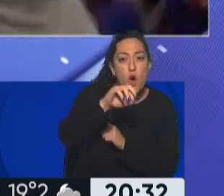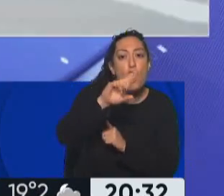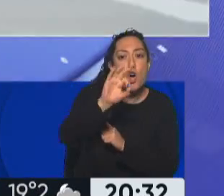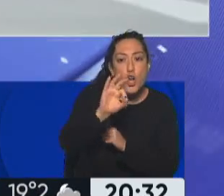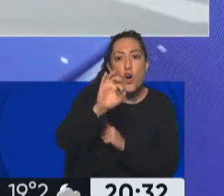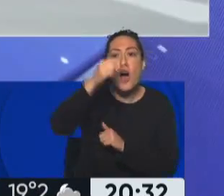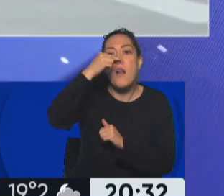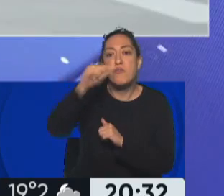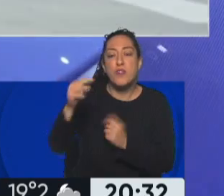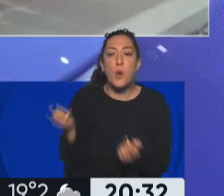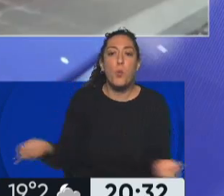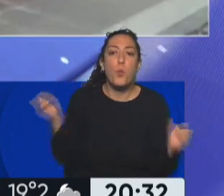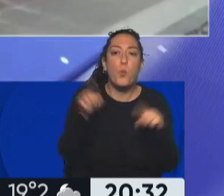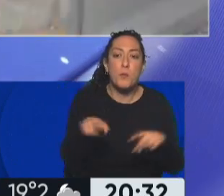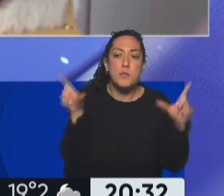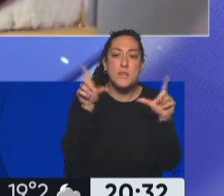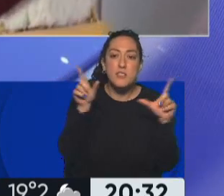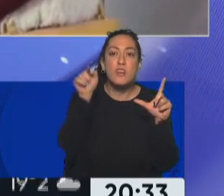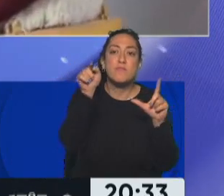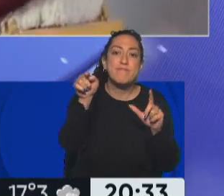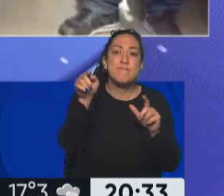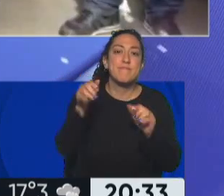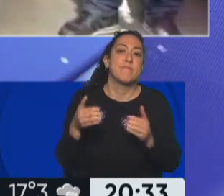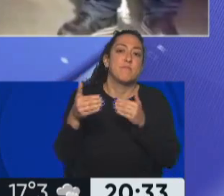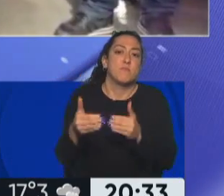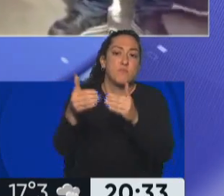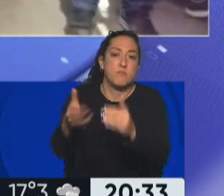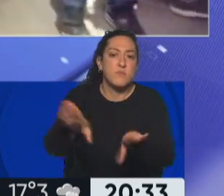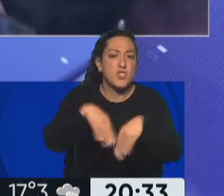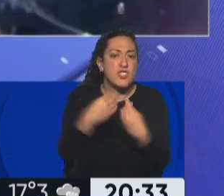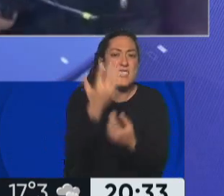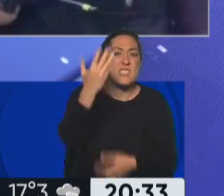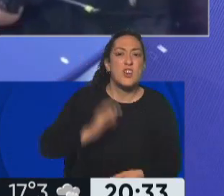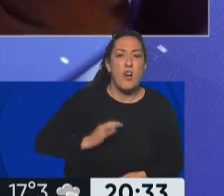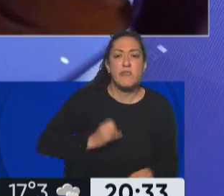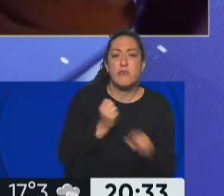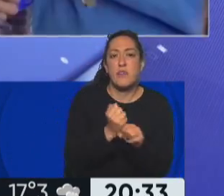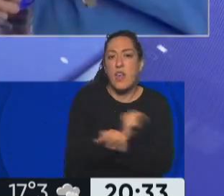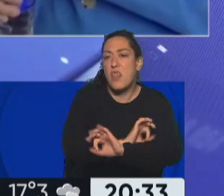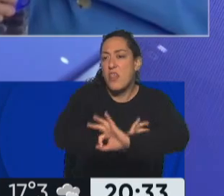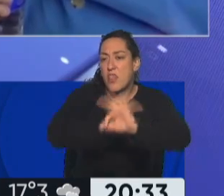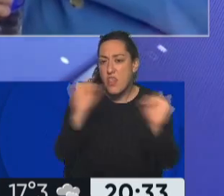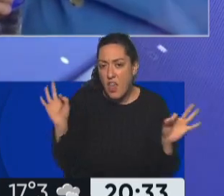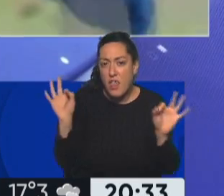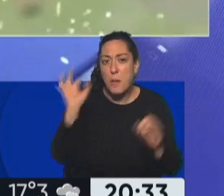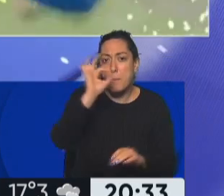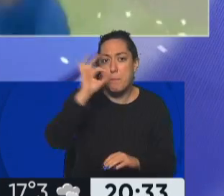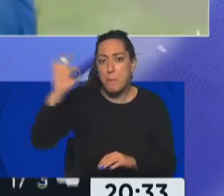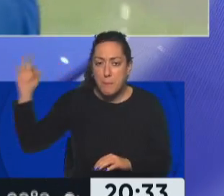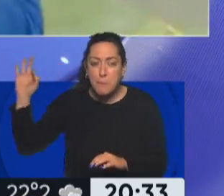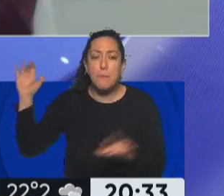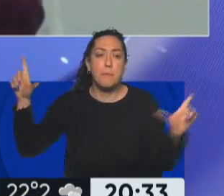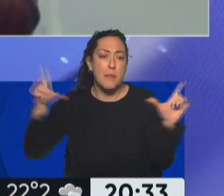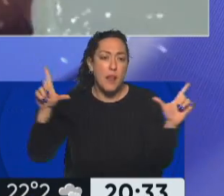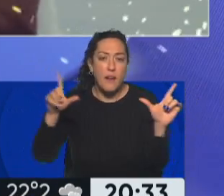postergar su vuelta a la televisión después de 5 años que no está presente ahí en Telefe, en el canal de las pelotas, como es conocido.